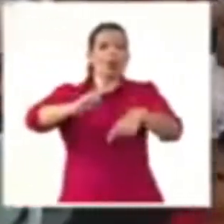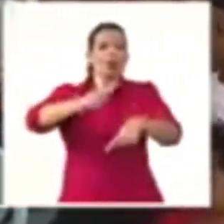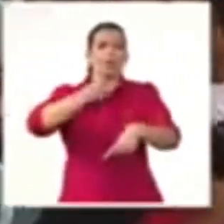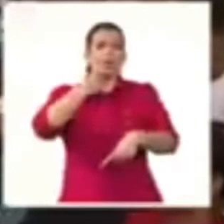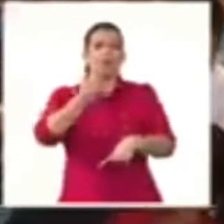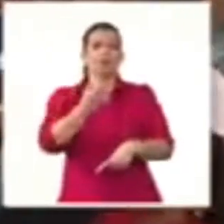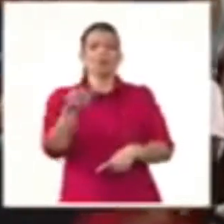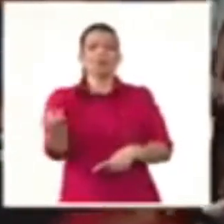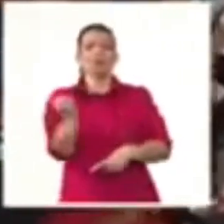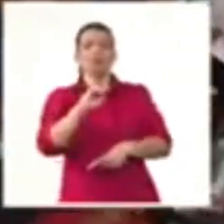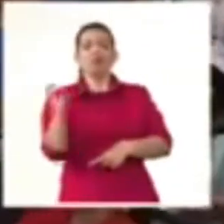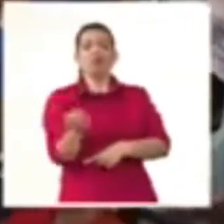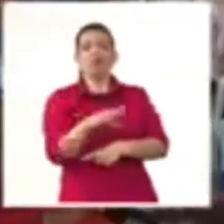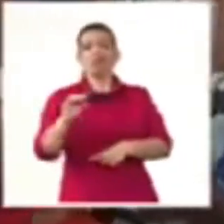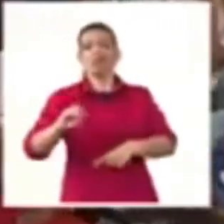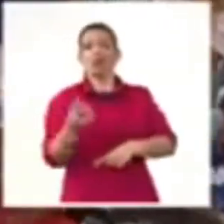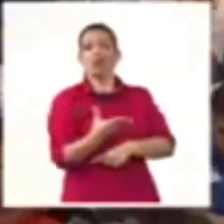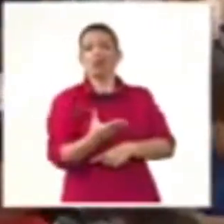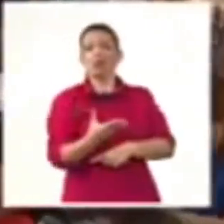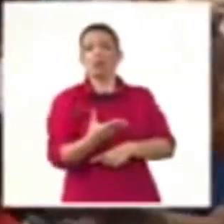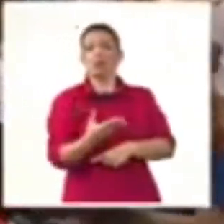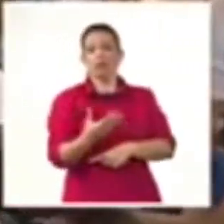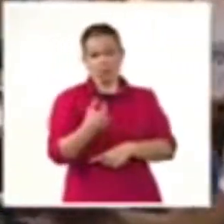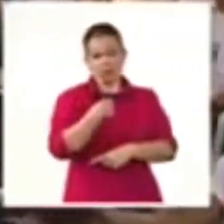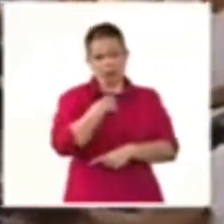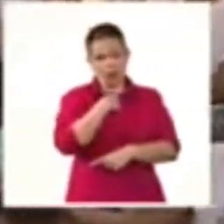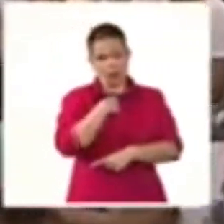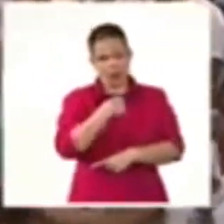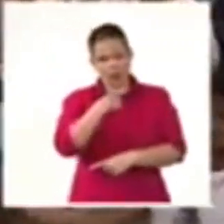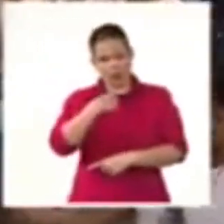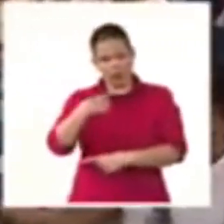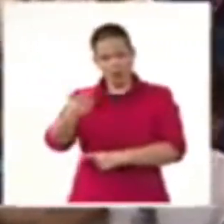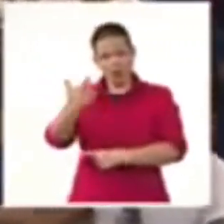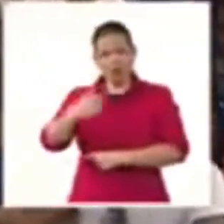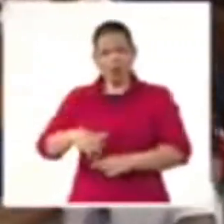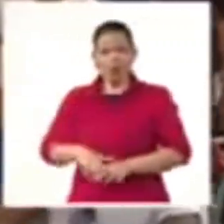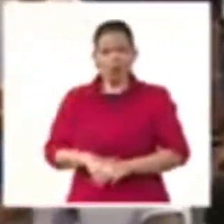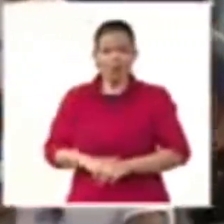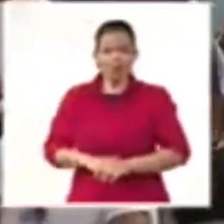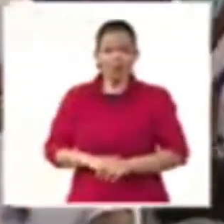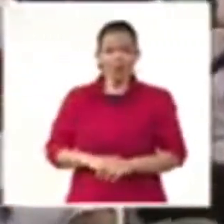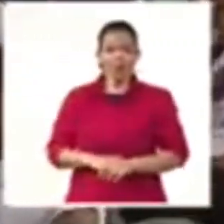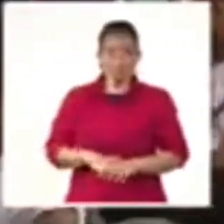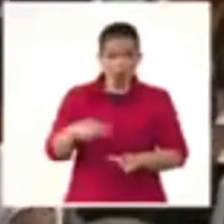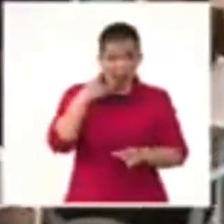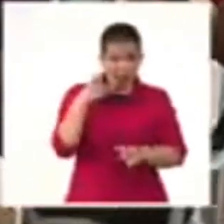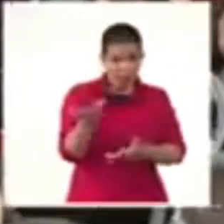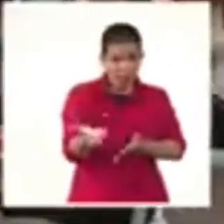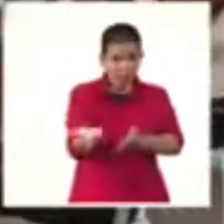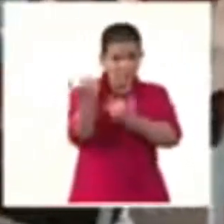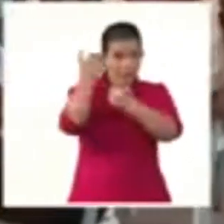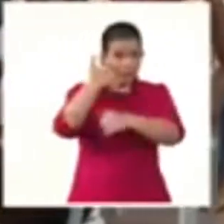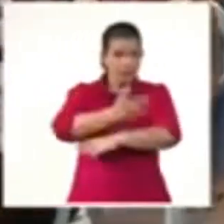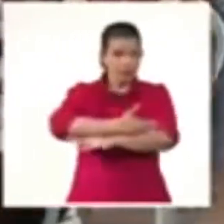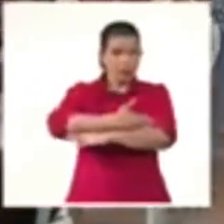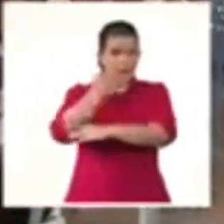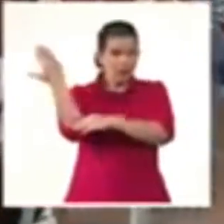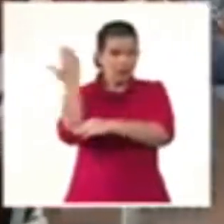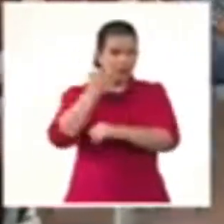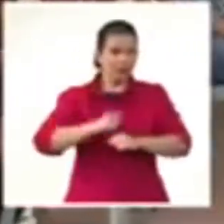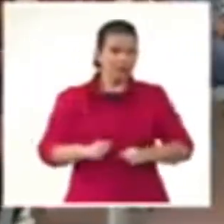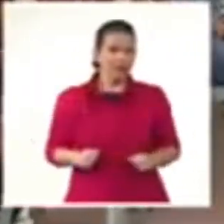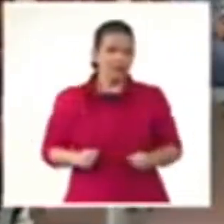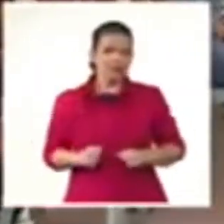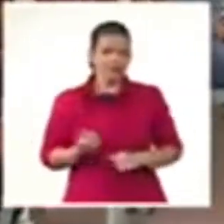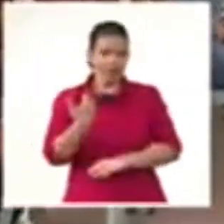el bloqueo, contra toda lógica civilizada y humanista, que lo levanten total e incondicionalmente